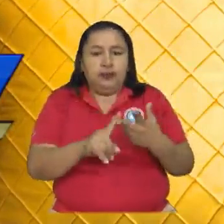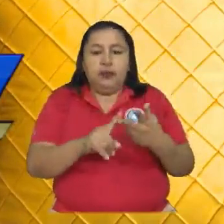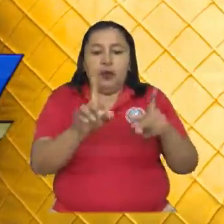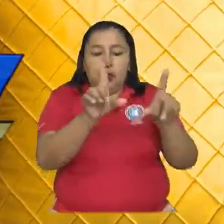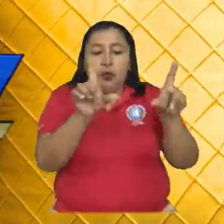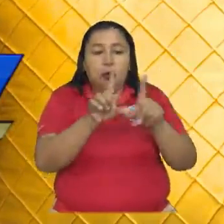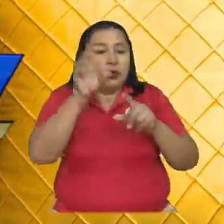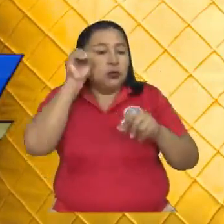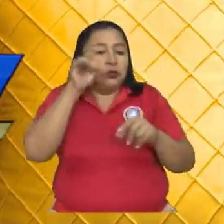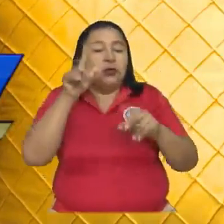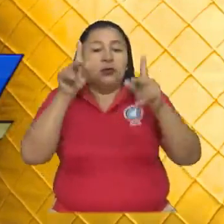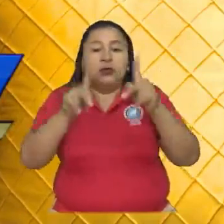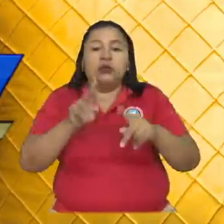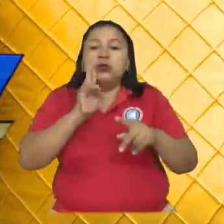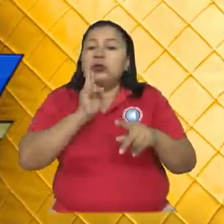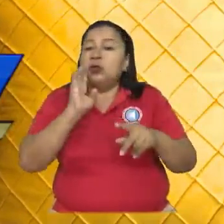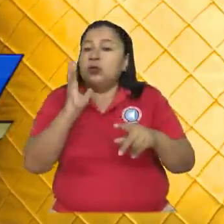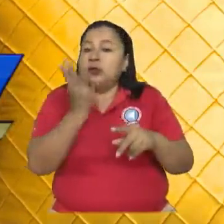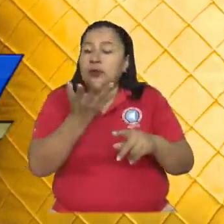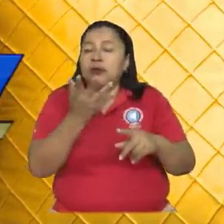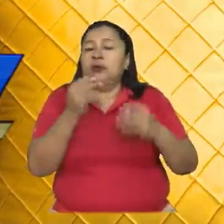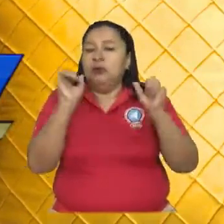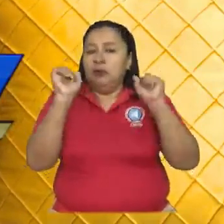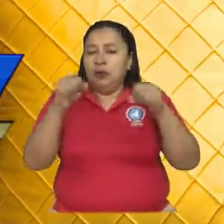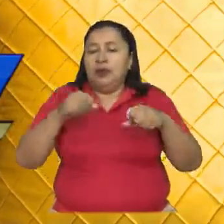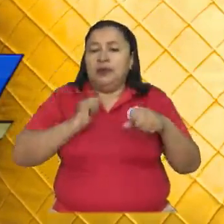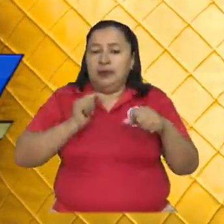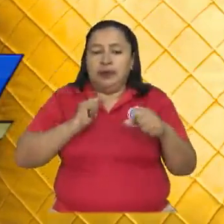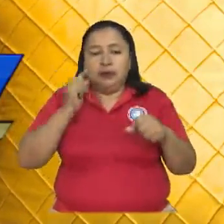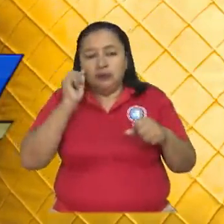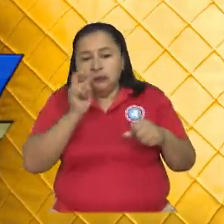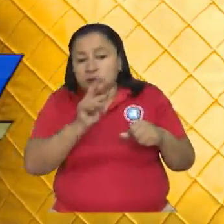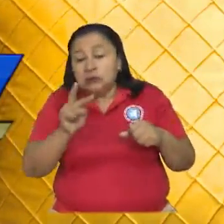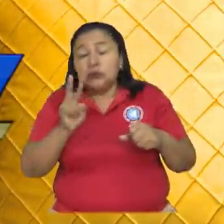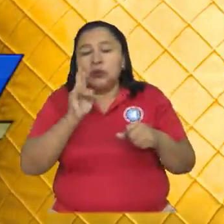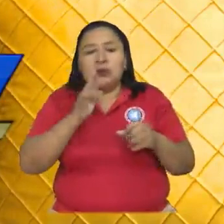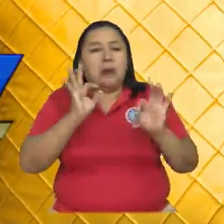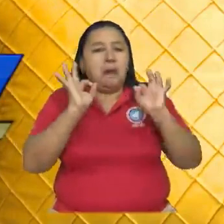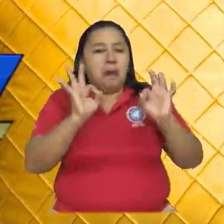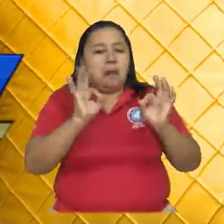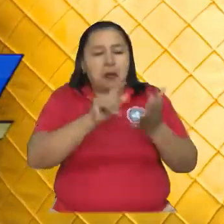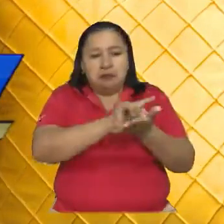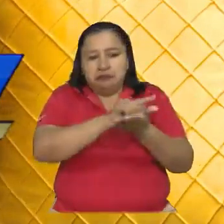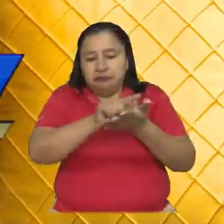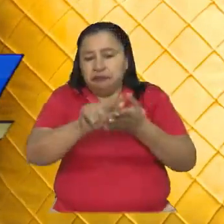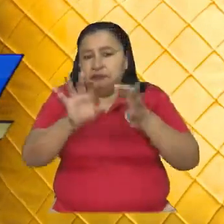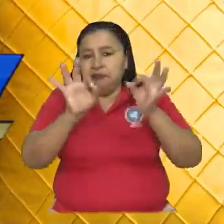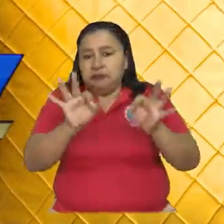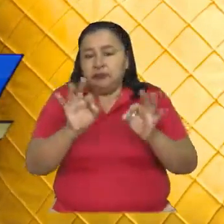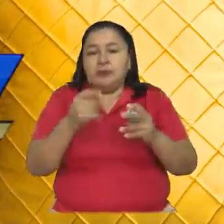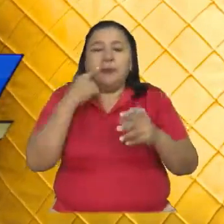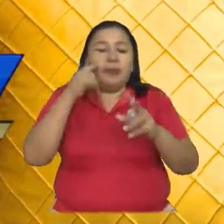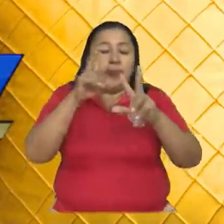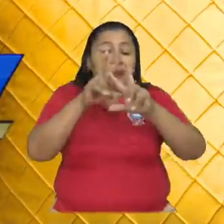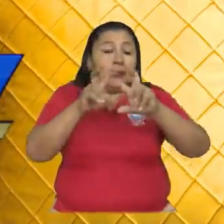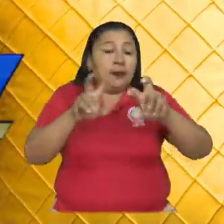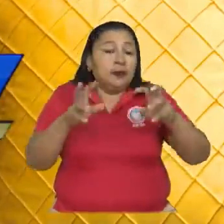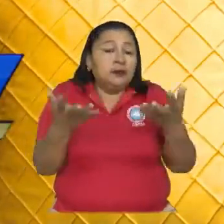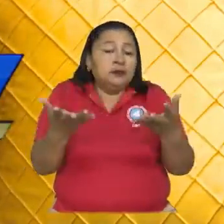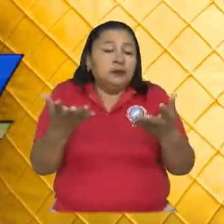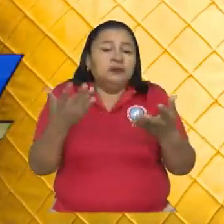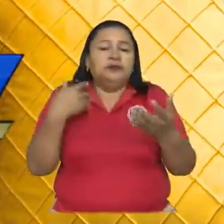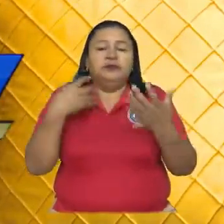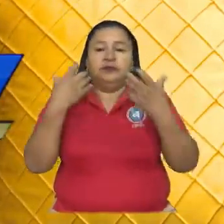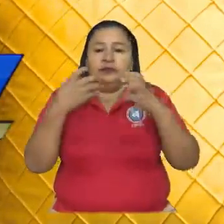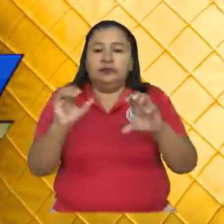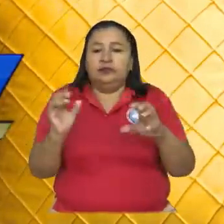los empresarios, los restaurantes, pues tengan las condiciones también óptimas, la revisión de que las